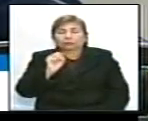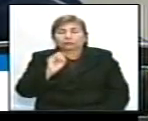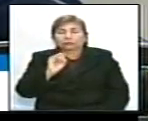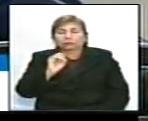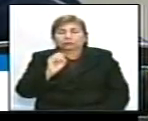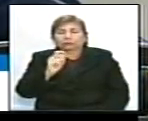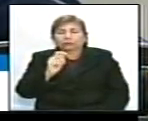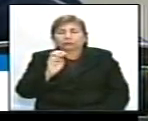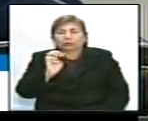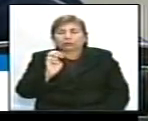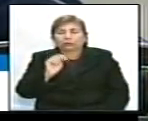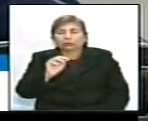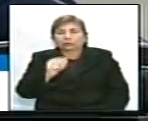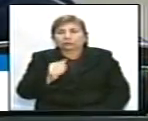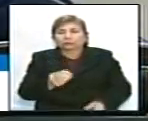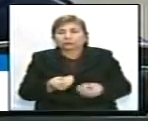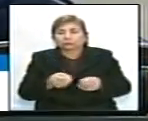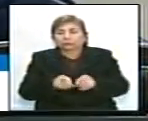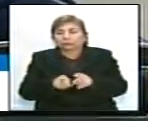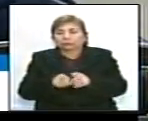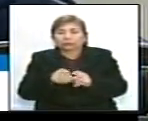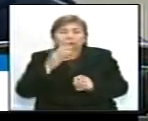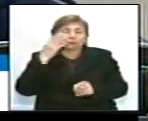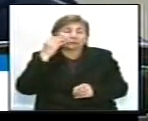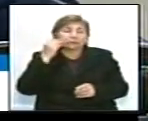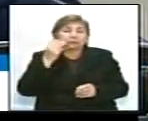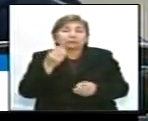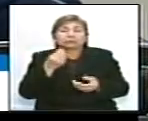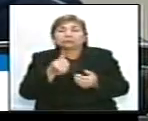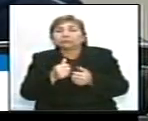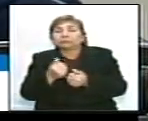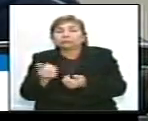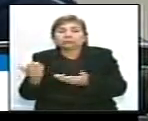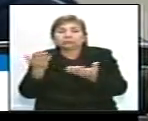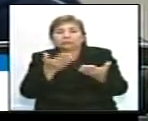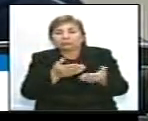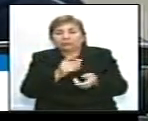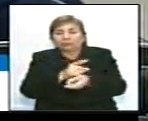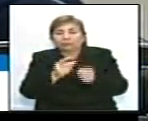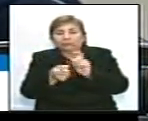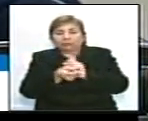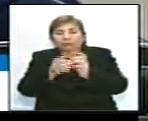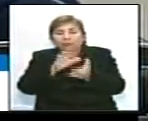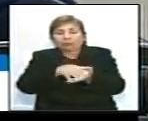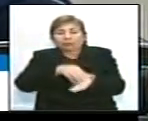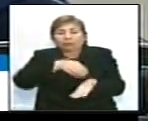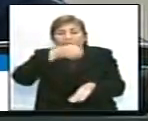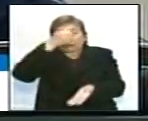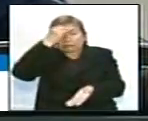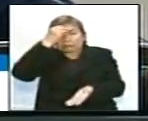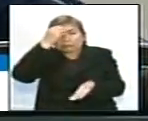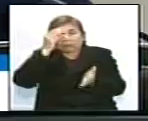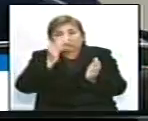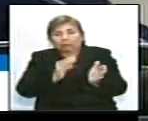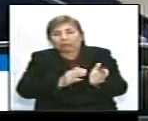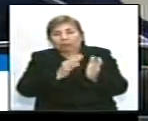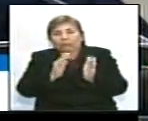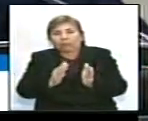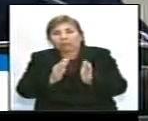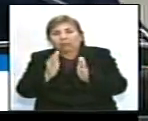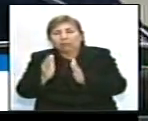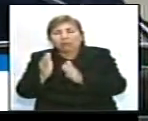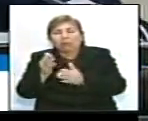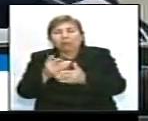restauración en el Perú, que básicamente lo que permiten es compartir lecciones aprendidas sobre estos procesos. En